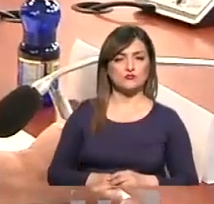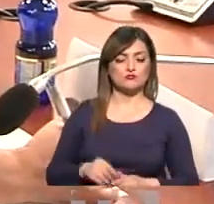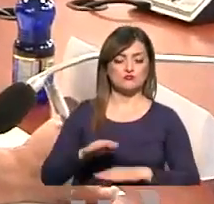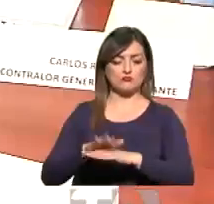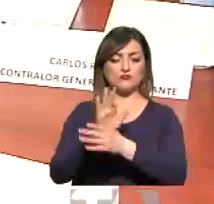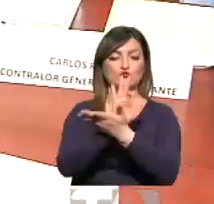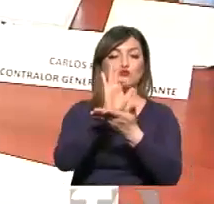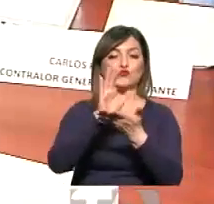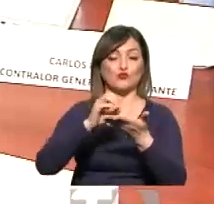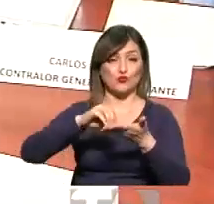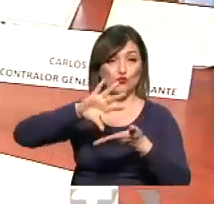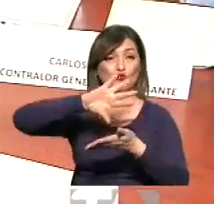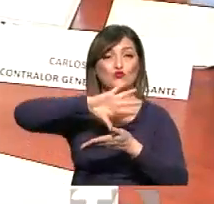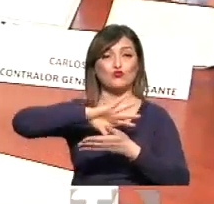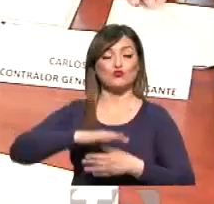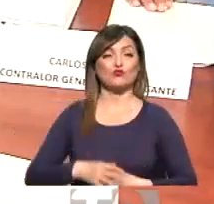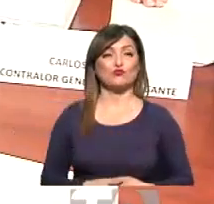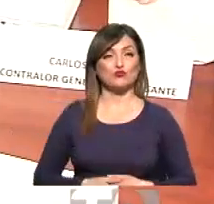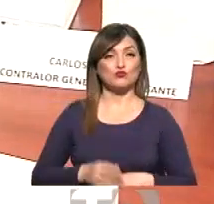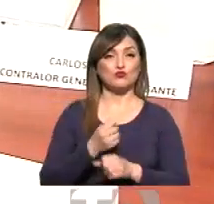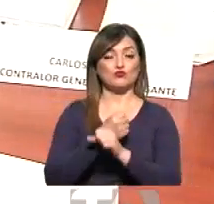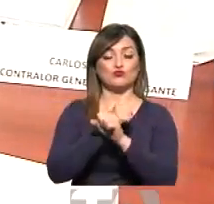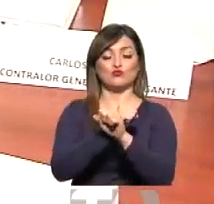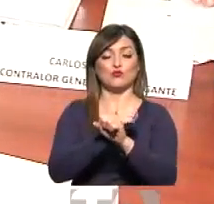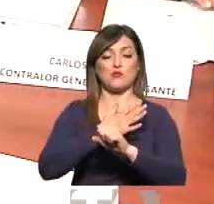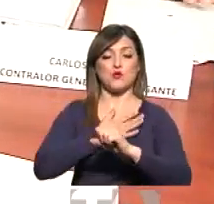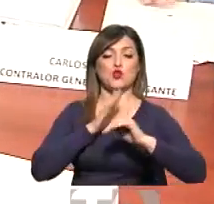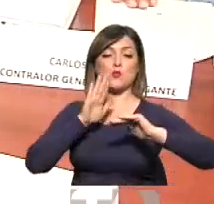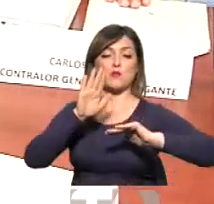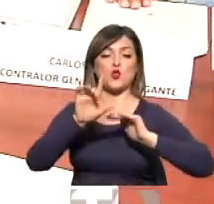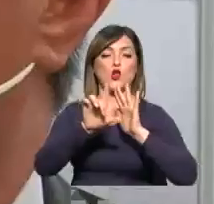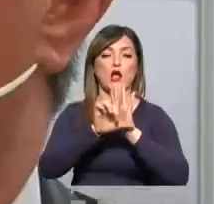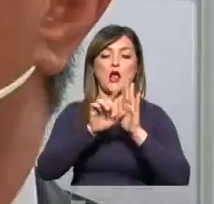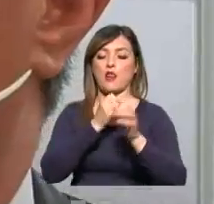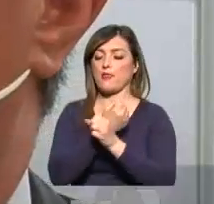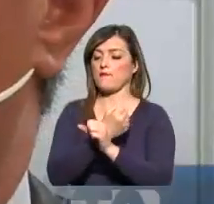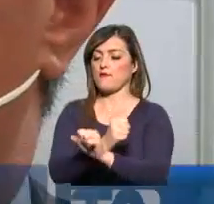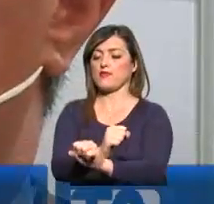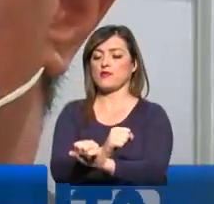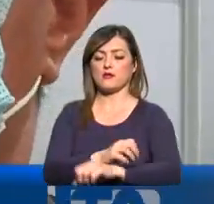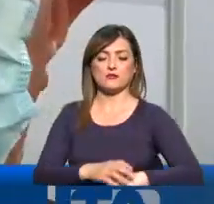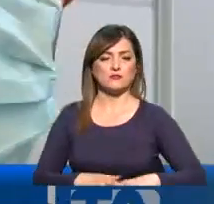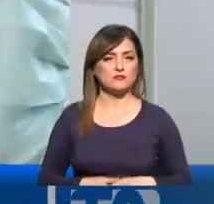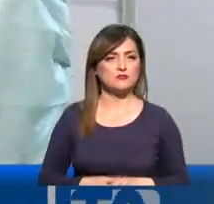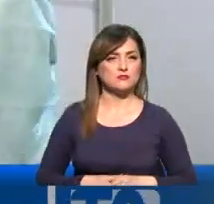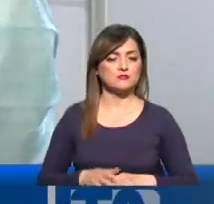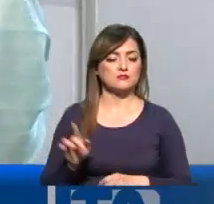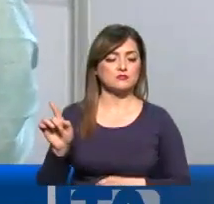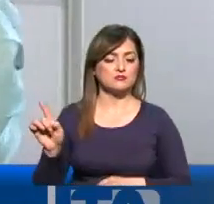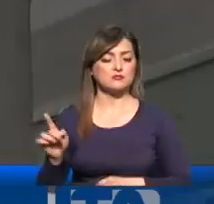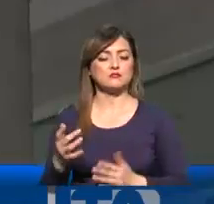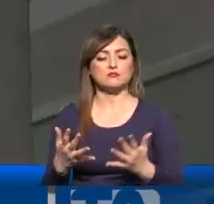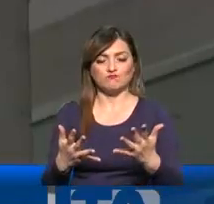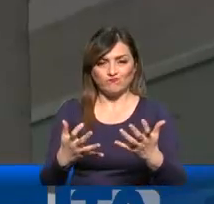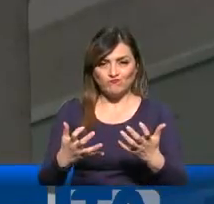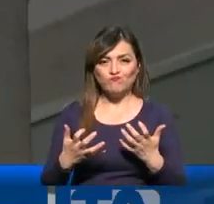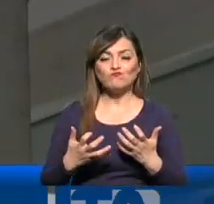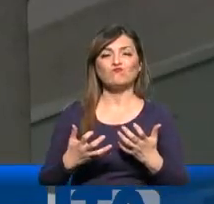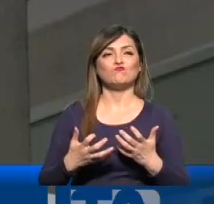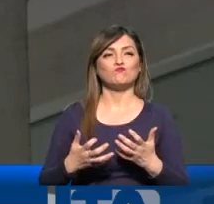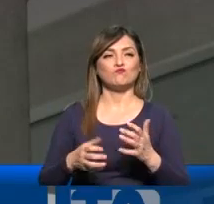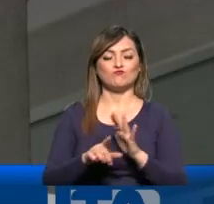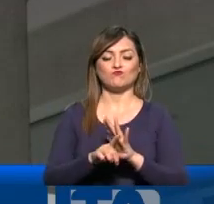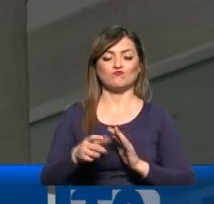a la Asamblea Nacional, donde defendió la legalidad de su nombramiento, Carlos Riofrío ahora busca legitimarse